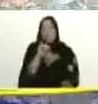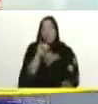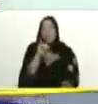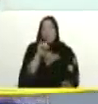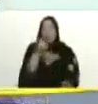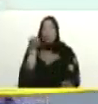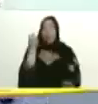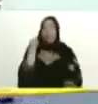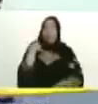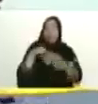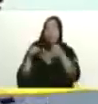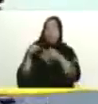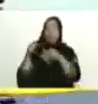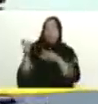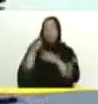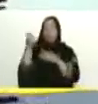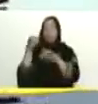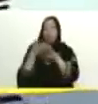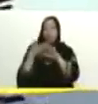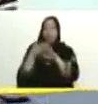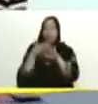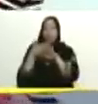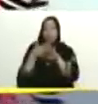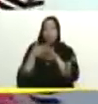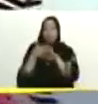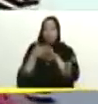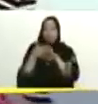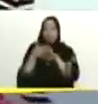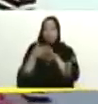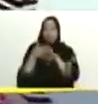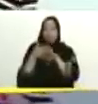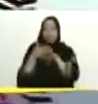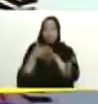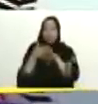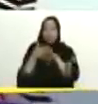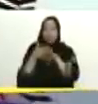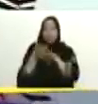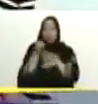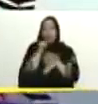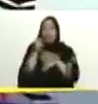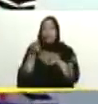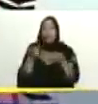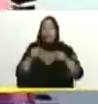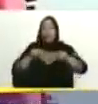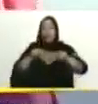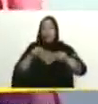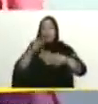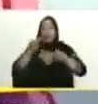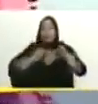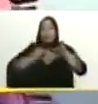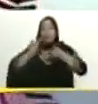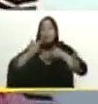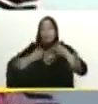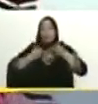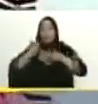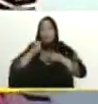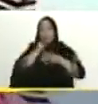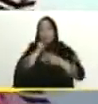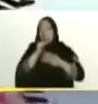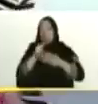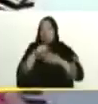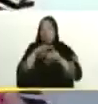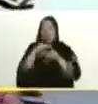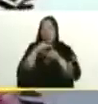para enfrentar y derrotar los efectos malignos del bloqueo y las sanciones,